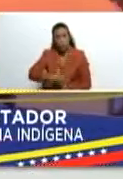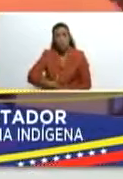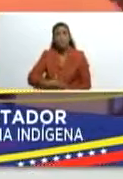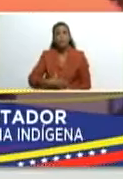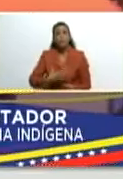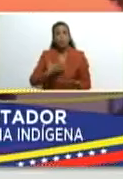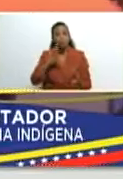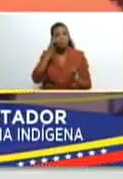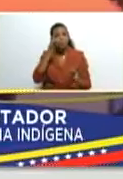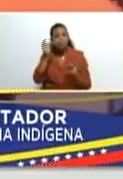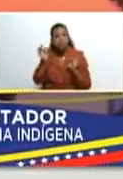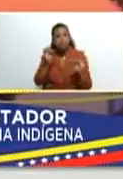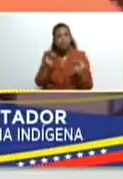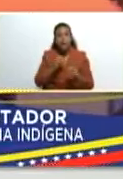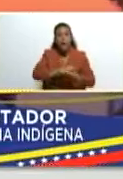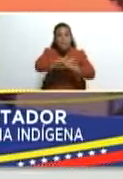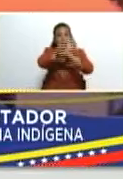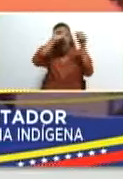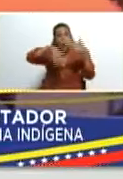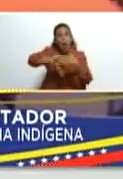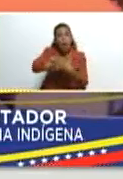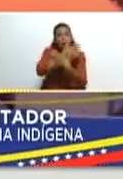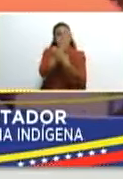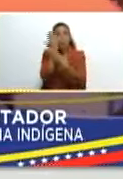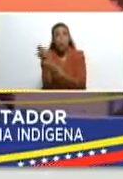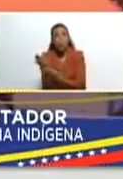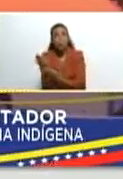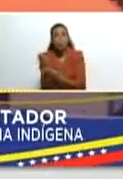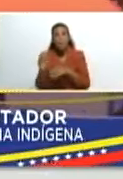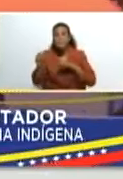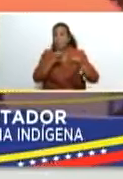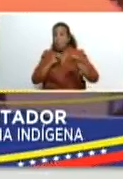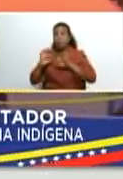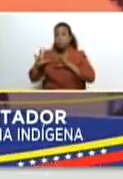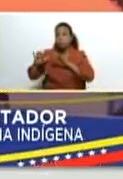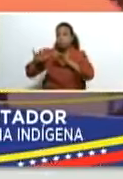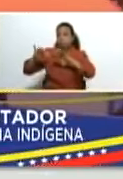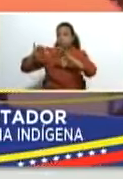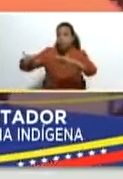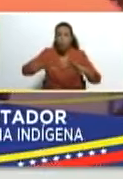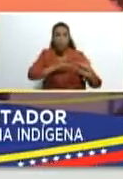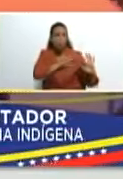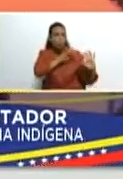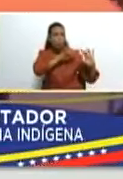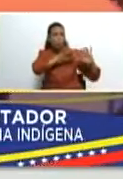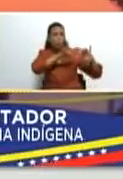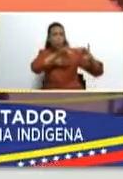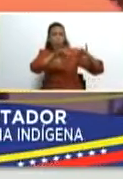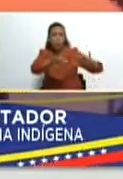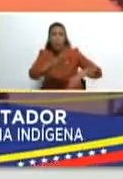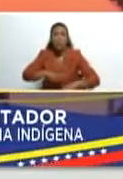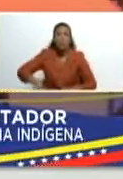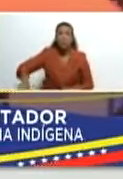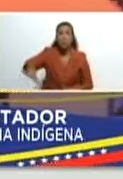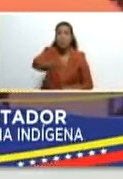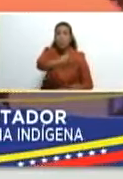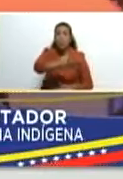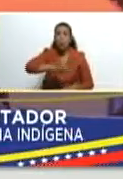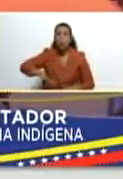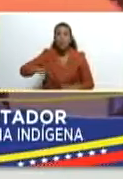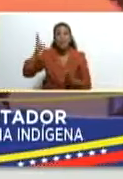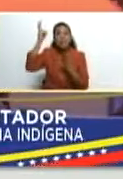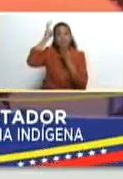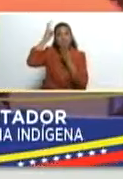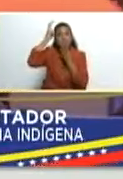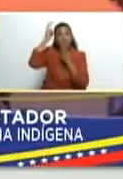haciendo seguimiento desde muy temprano las grandes movilizaciones que hubo de la fuerza